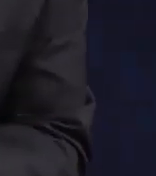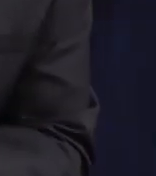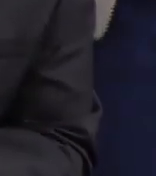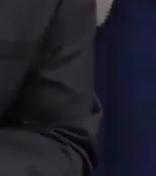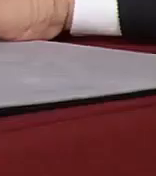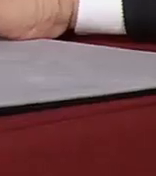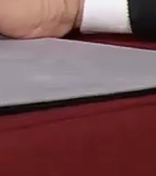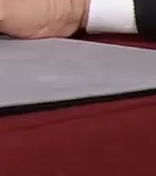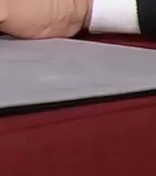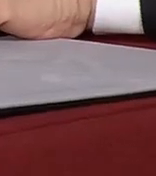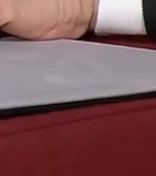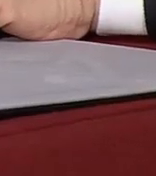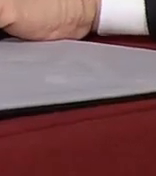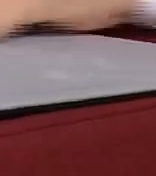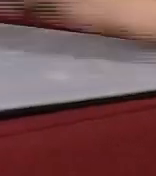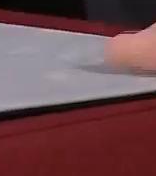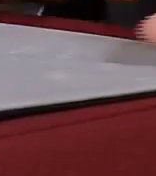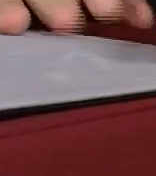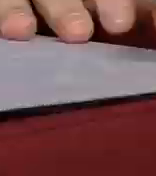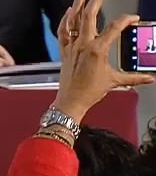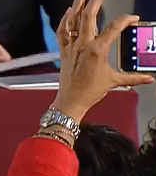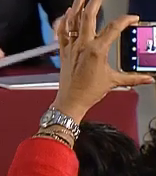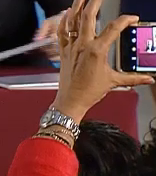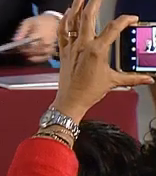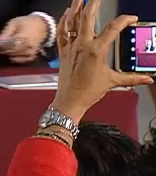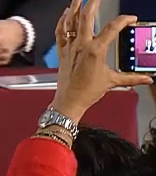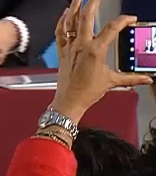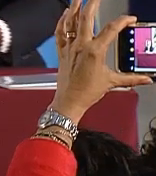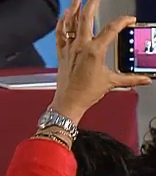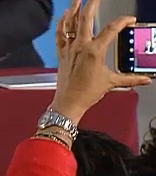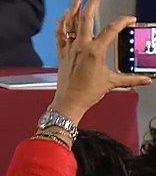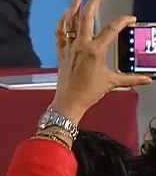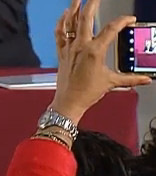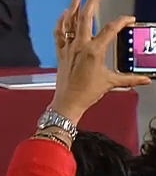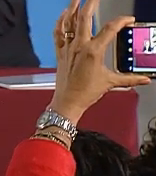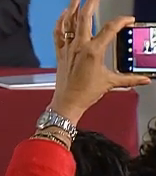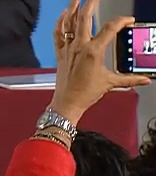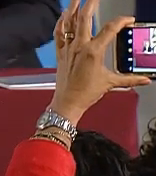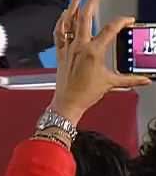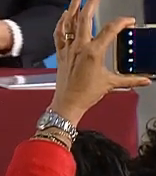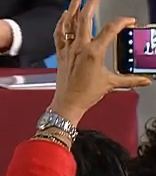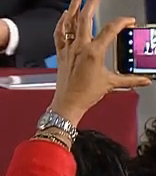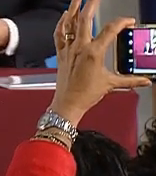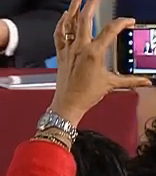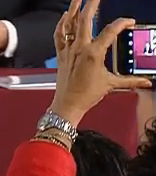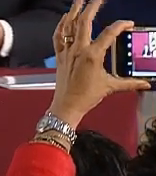Alta Comisionada de las Naciones Unidas para los Derechos Humanos, doctora Michelle Bachelet.